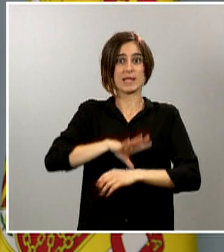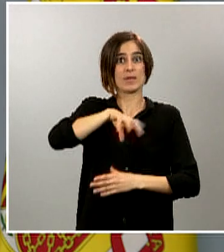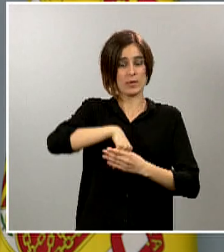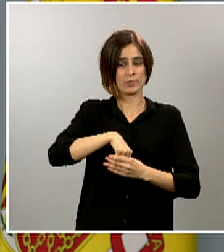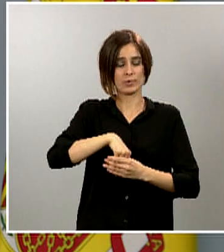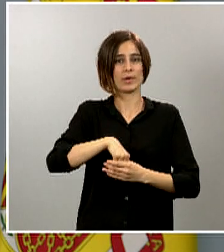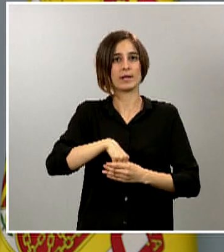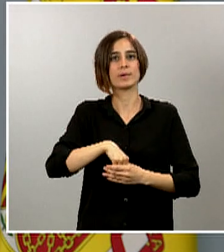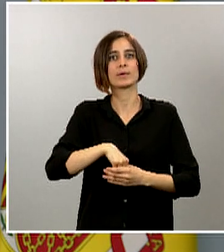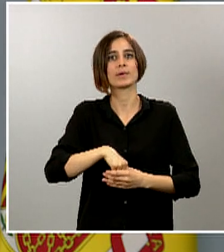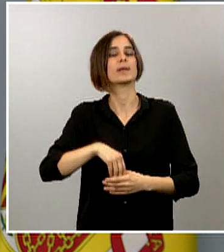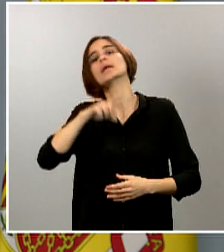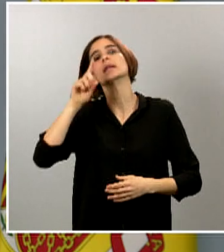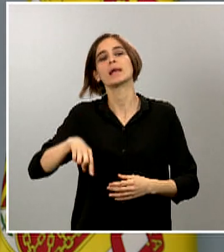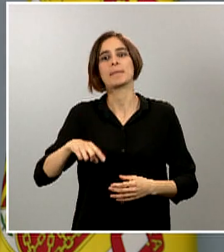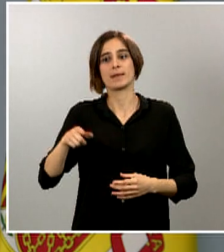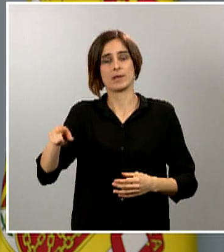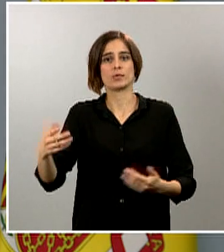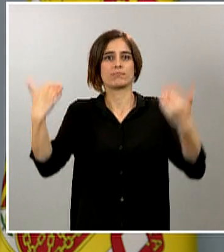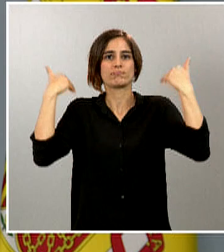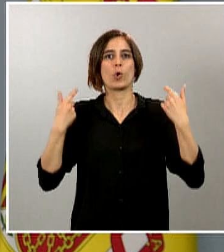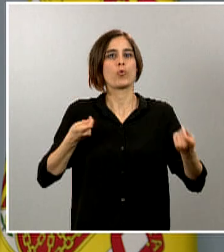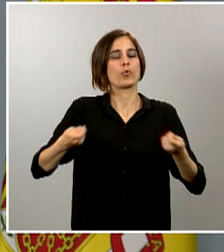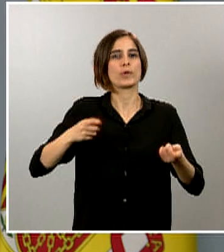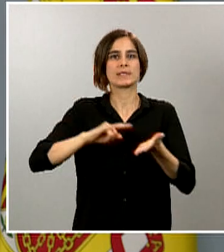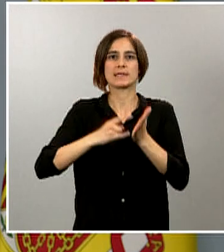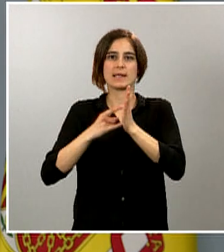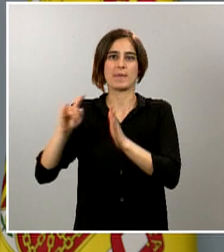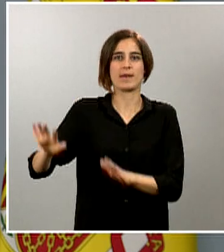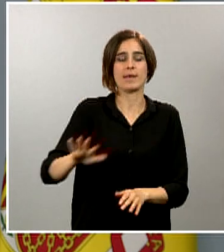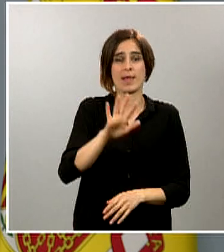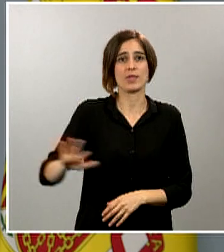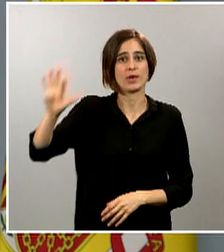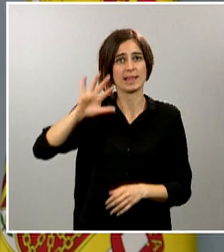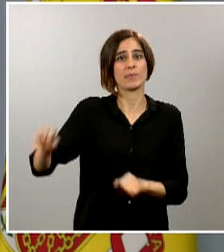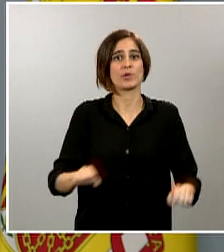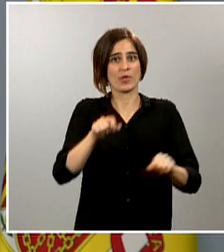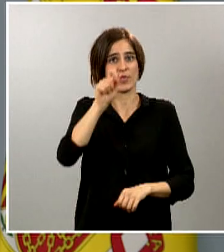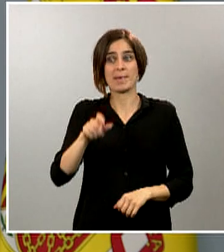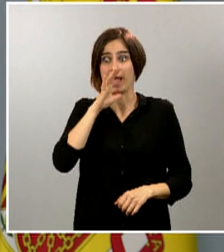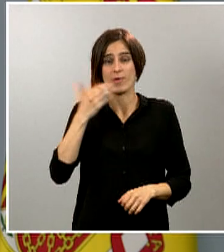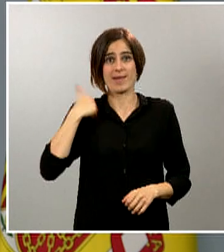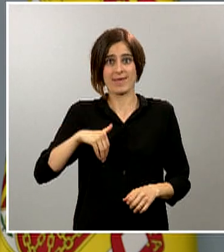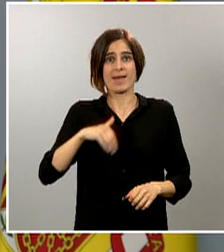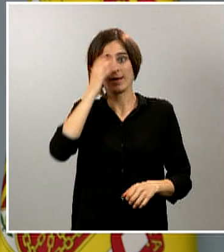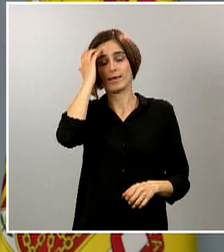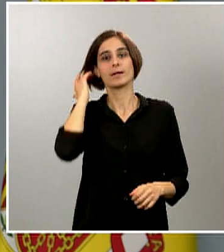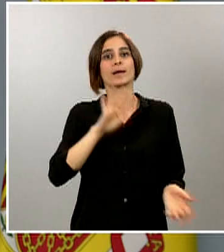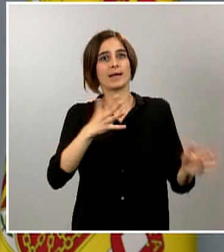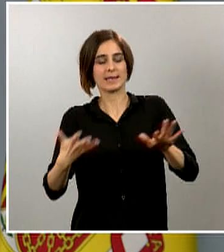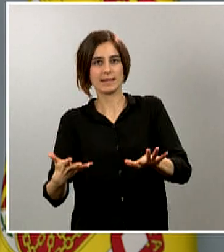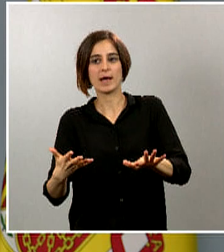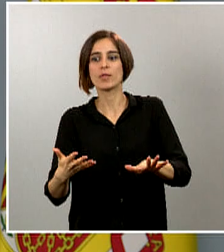dentro del Sistema Nacional de Protección Civil, el cual está activado y en una coordinación importante y relevante con